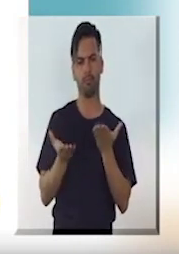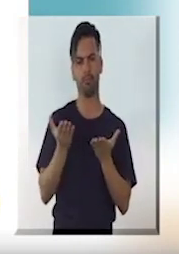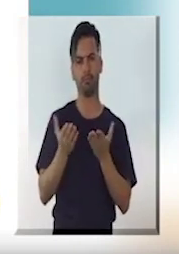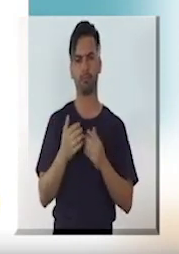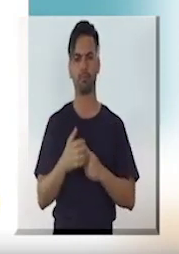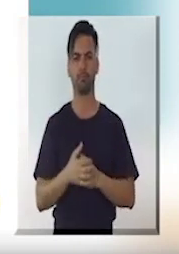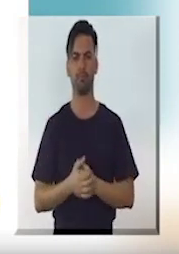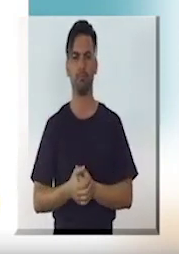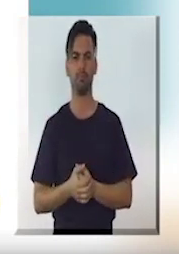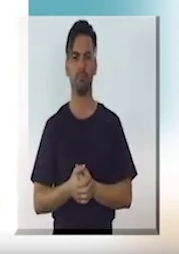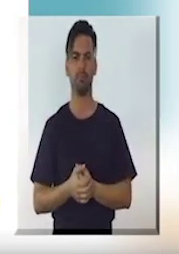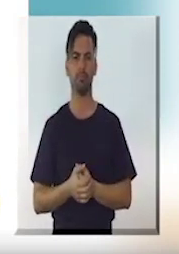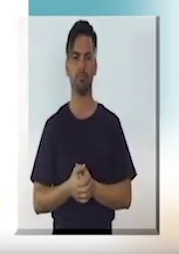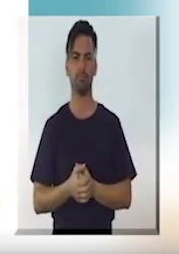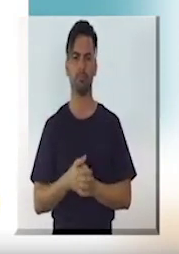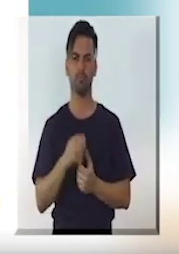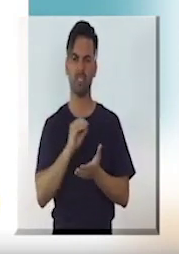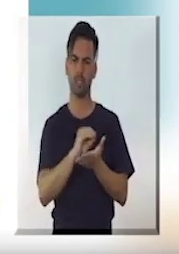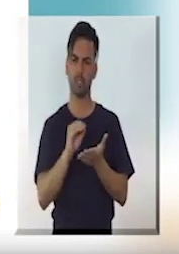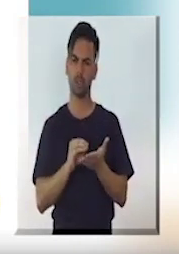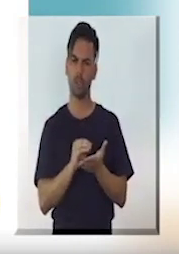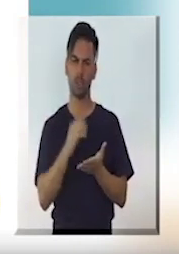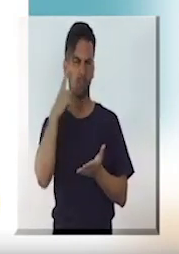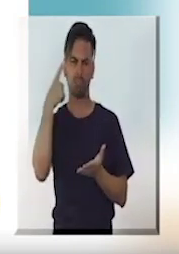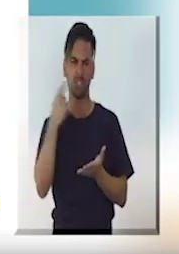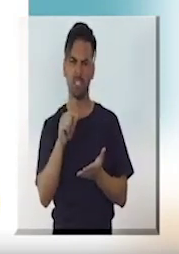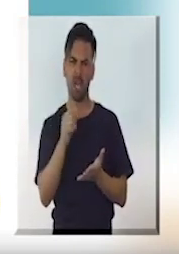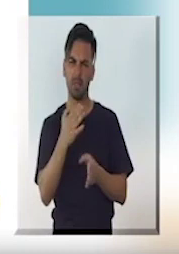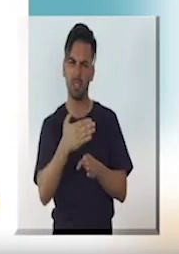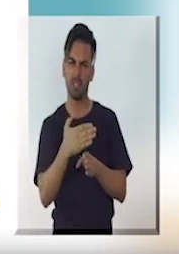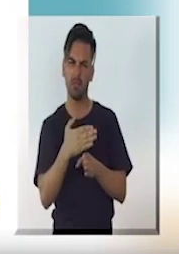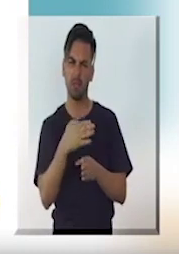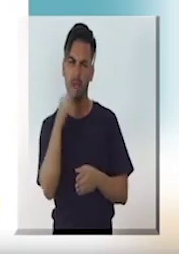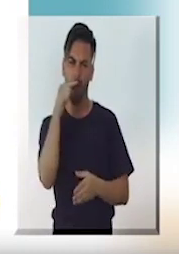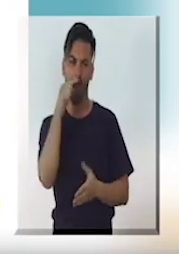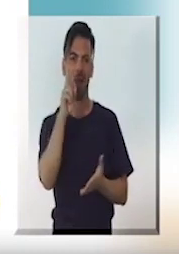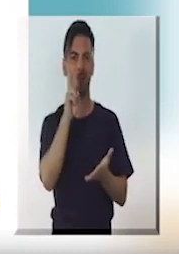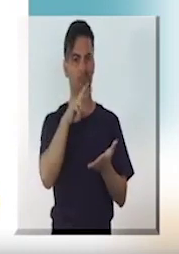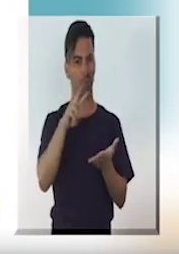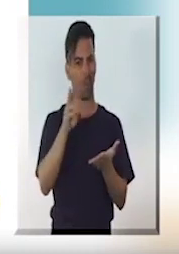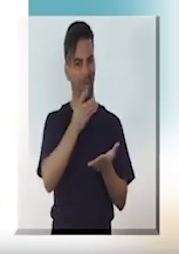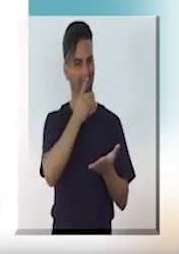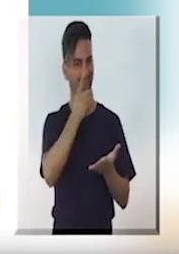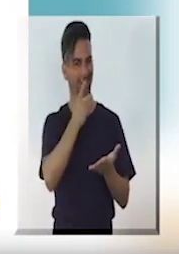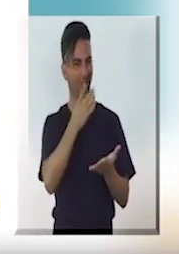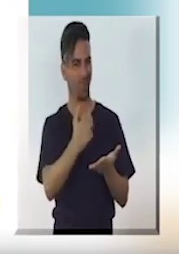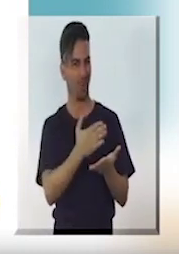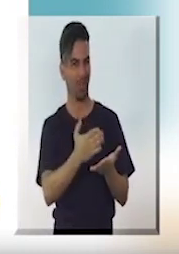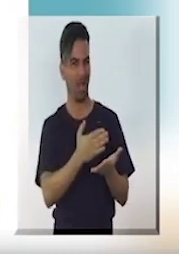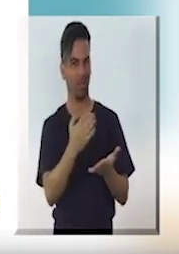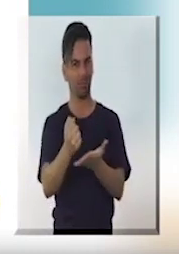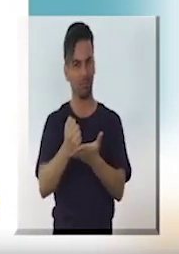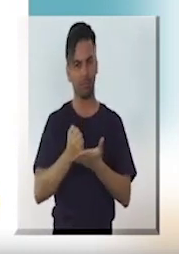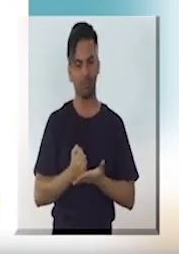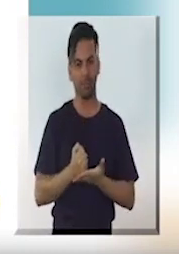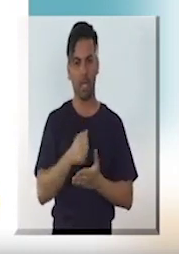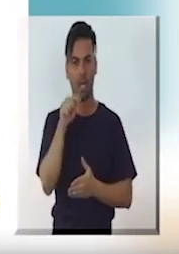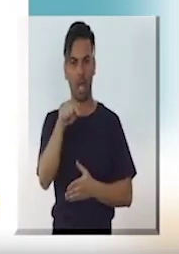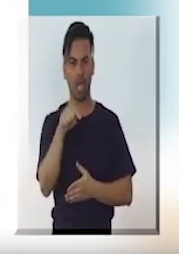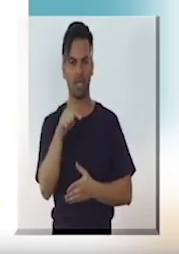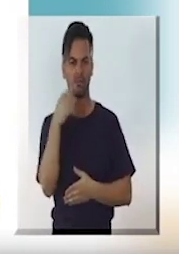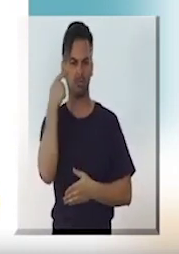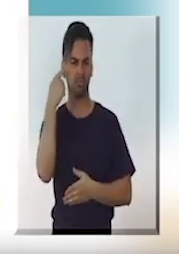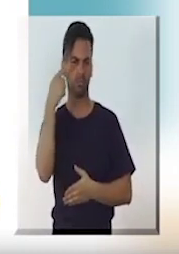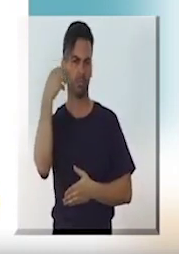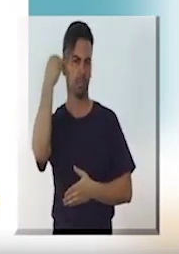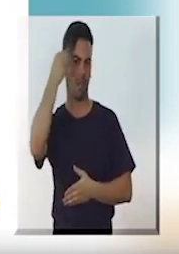su significado. ¿Dónde lo busca? En un diccionario, eso le va a ayudar. Pero bien, vamos a interpretar qué quiere decir